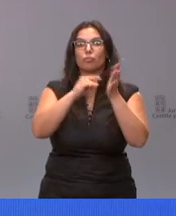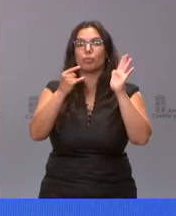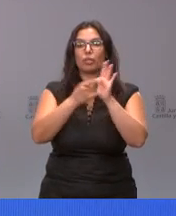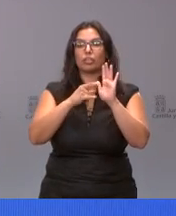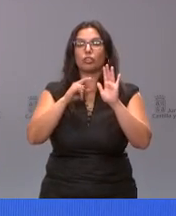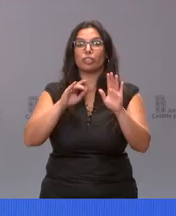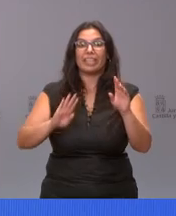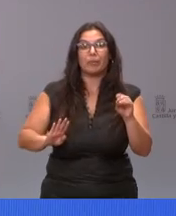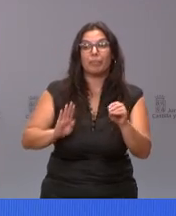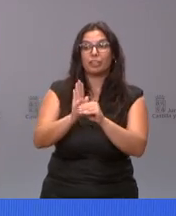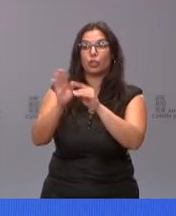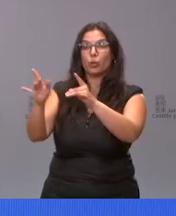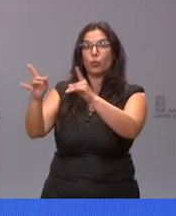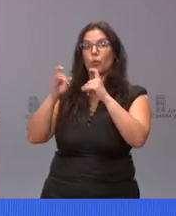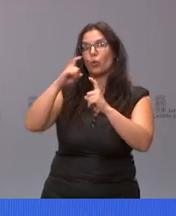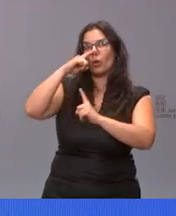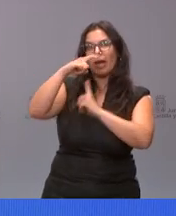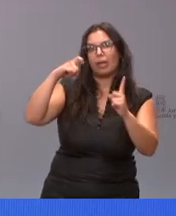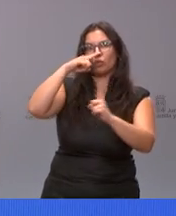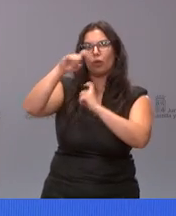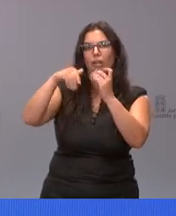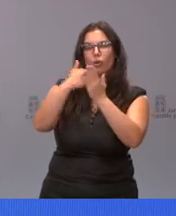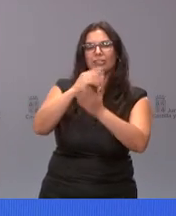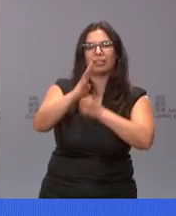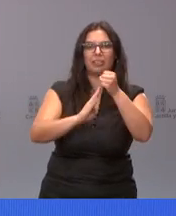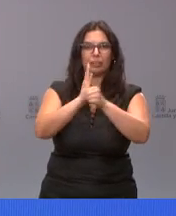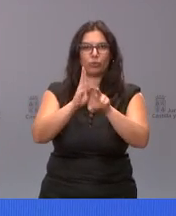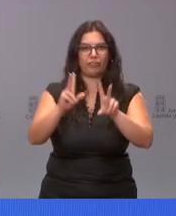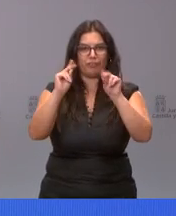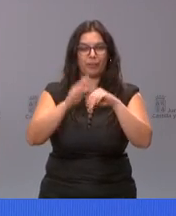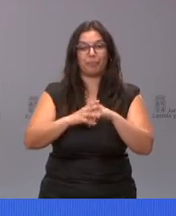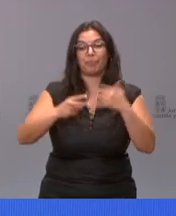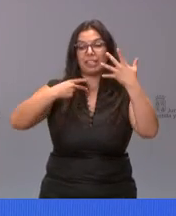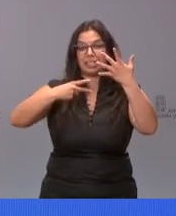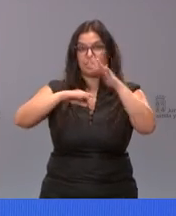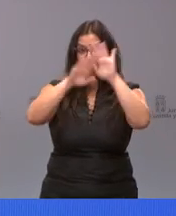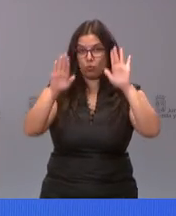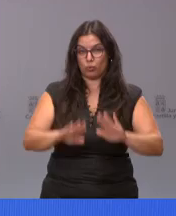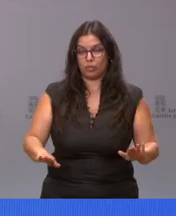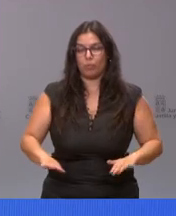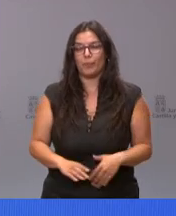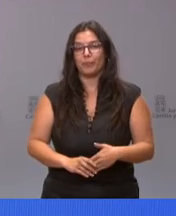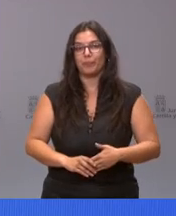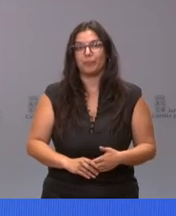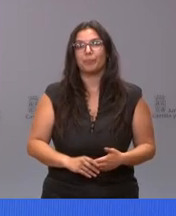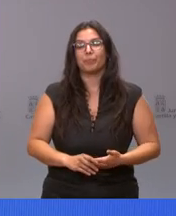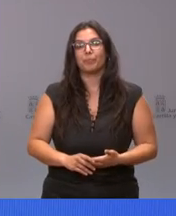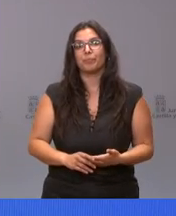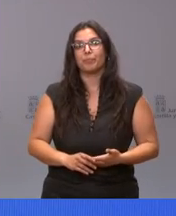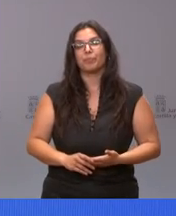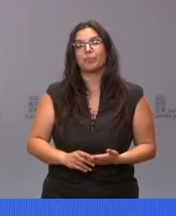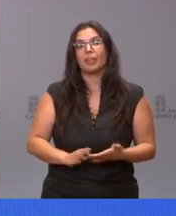inversión captados en cada año de la legislatura. Y, por último y en séptimo lugar, mejoramos